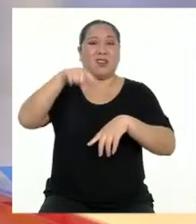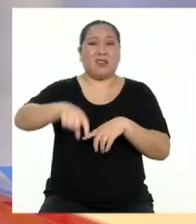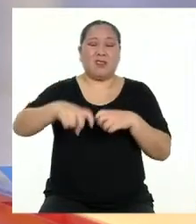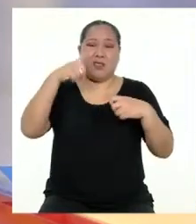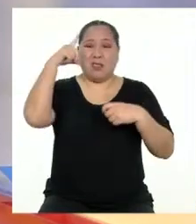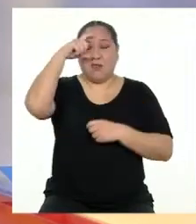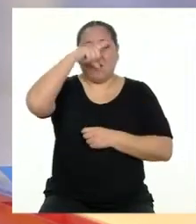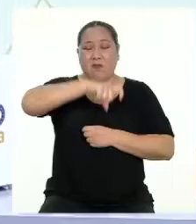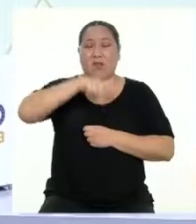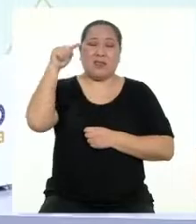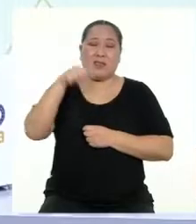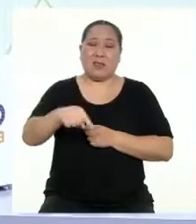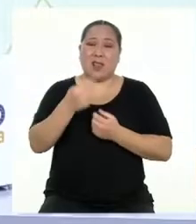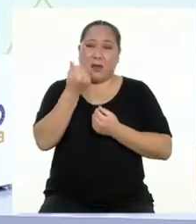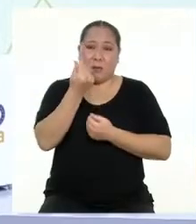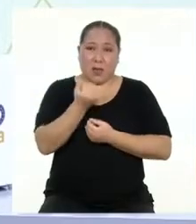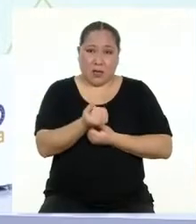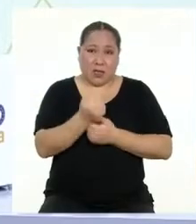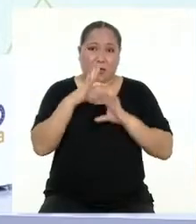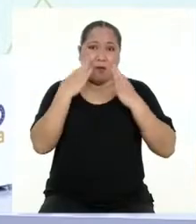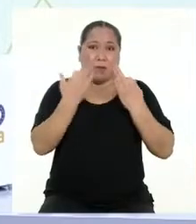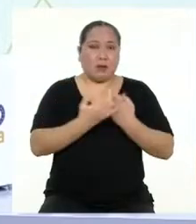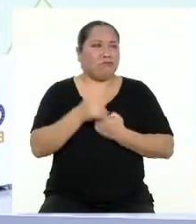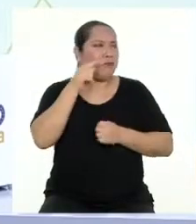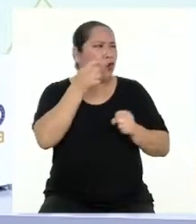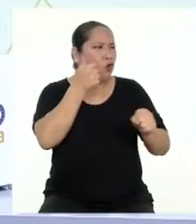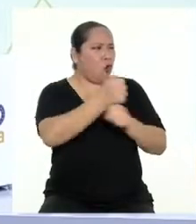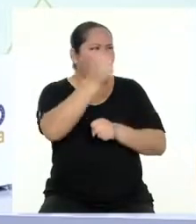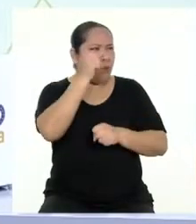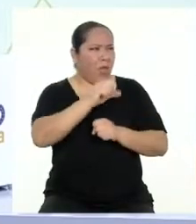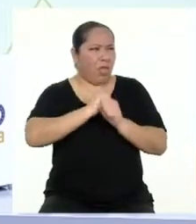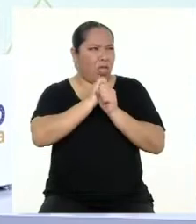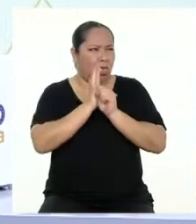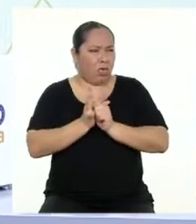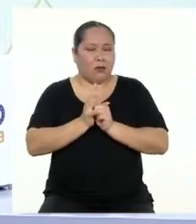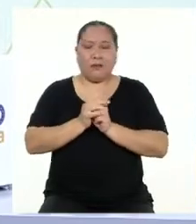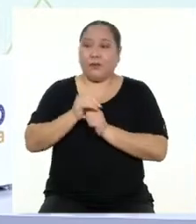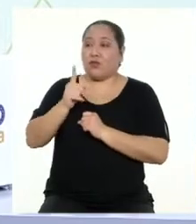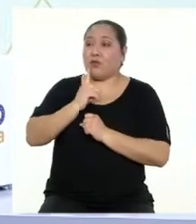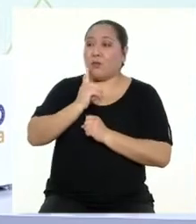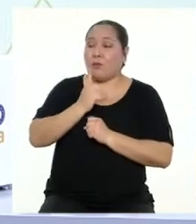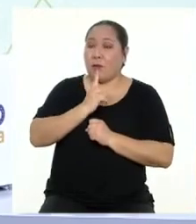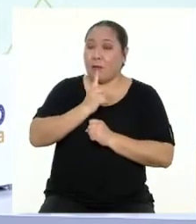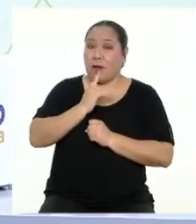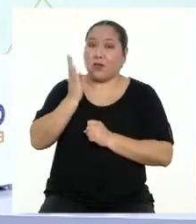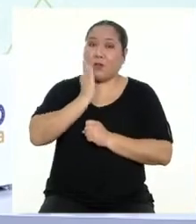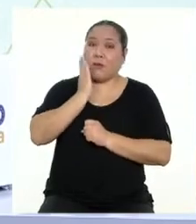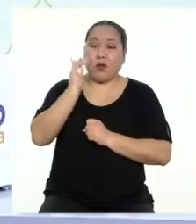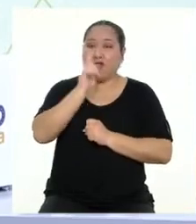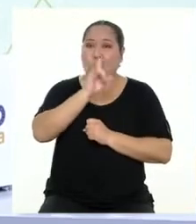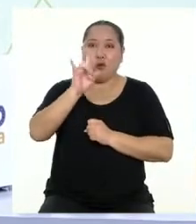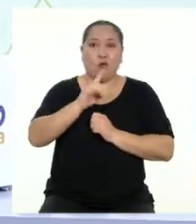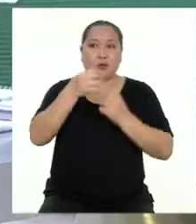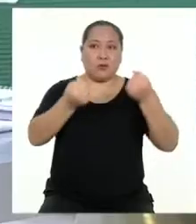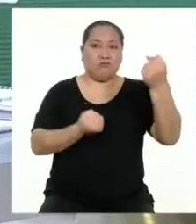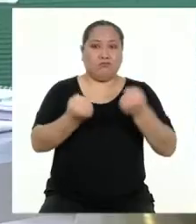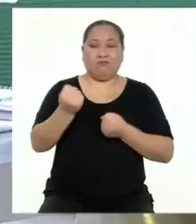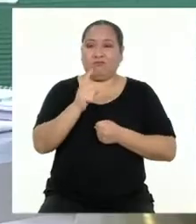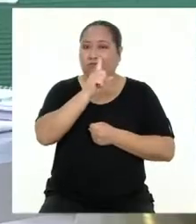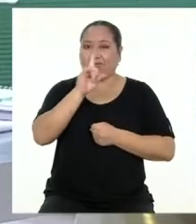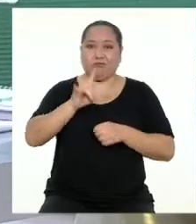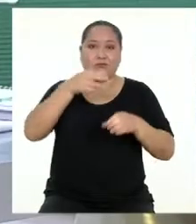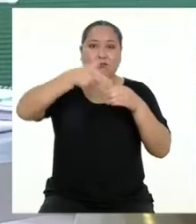ese coronavirus. Así que ahora, tanto su mamá como su papá han dejado de usar el auto para ya no gastar en combustible.